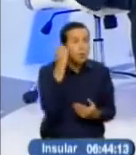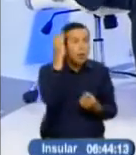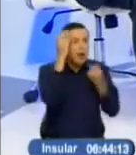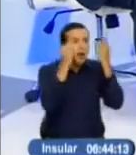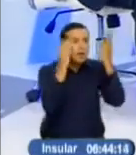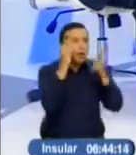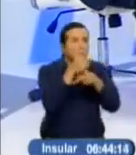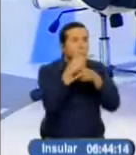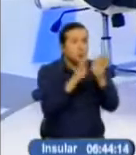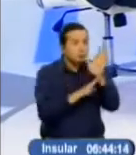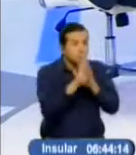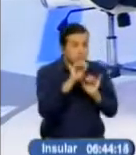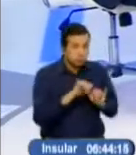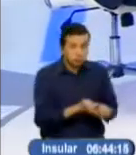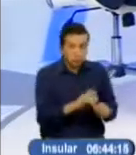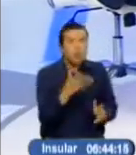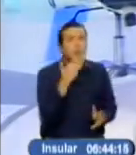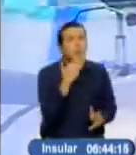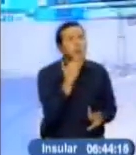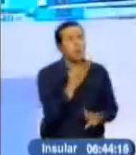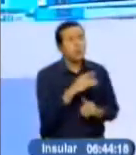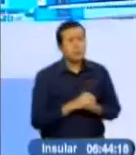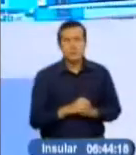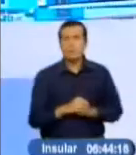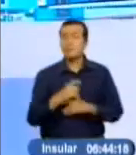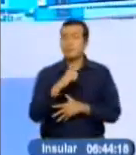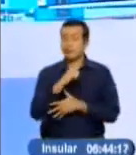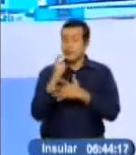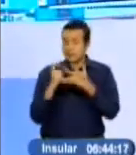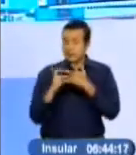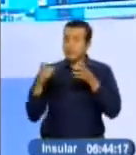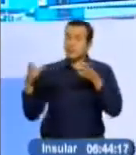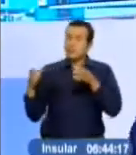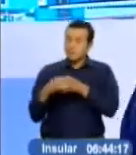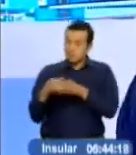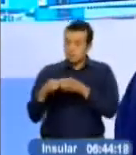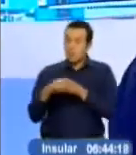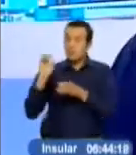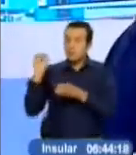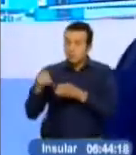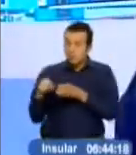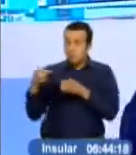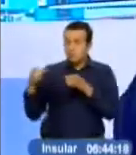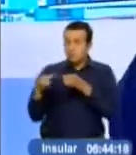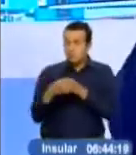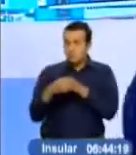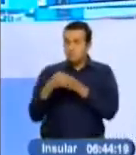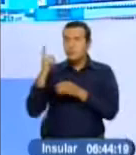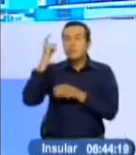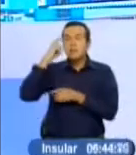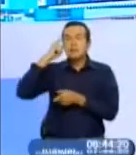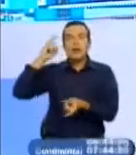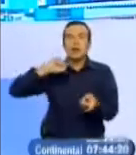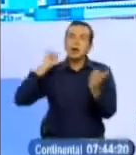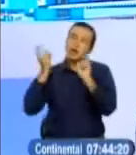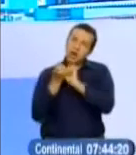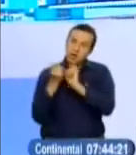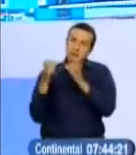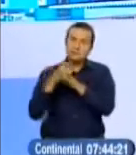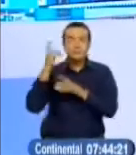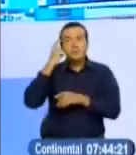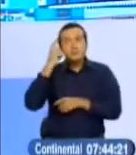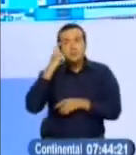mejorar la productividad que tú mencionas en esto necesitamos mejorar la asociatividad pero con un chip diferente por eso yo hablo de